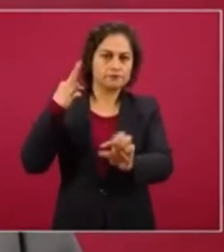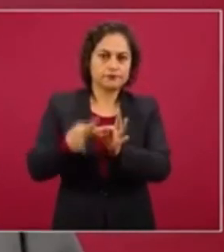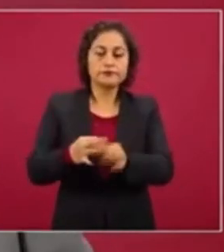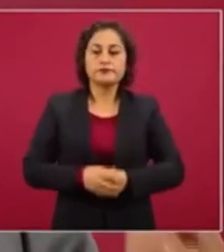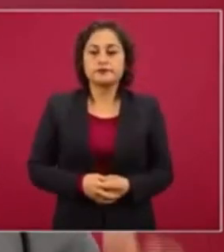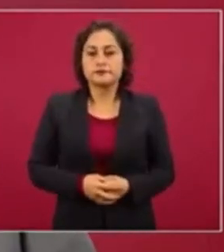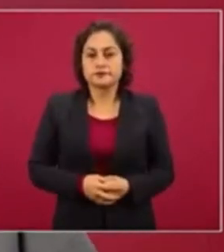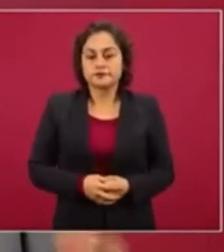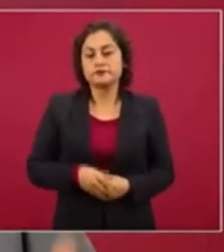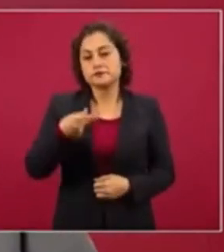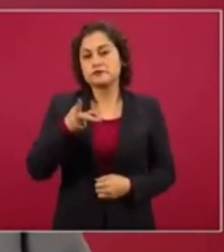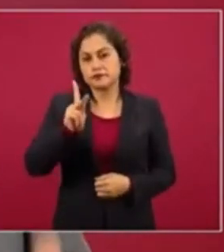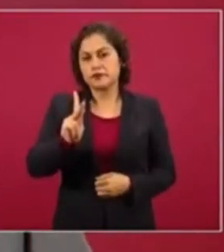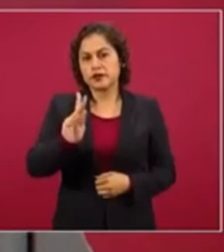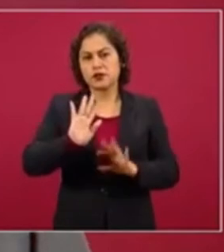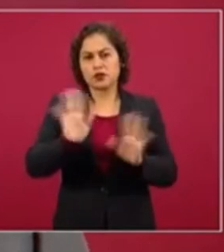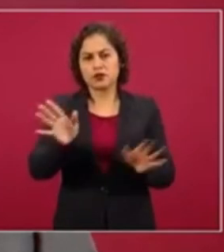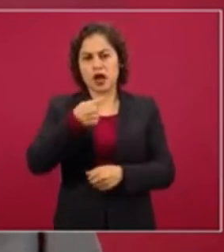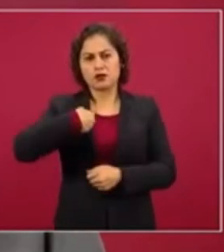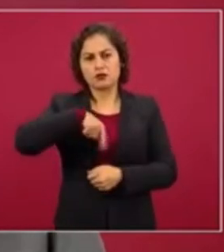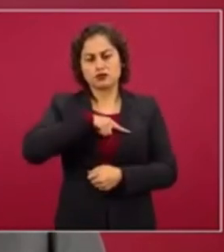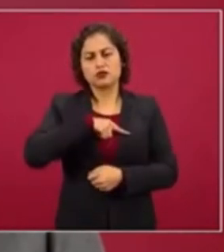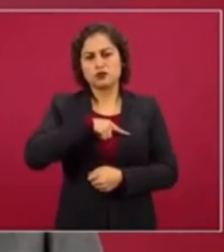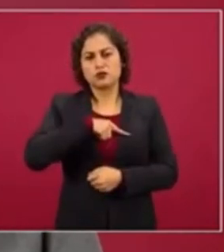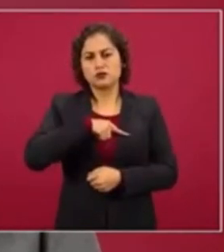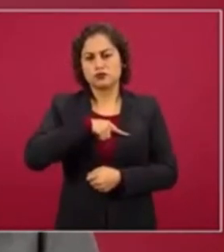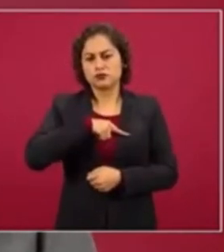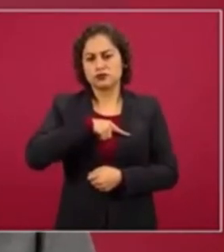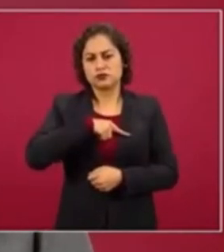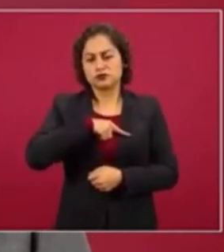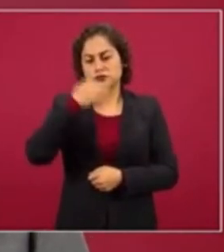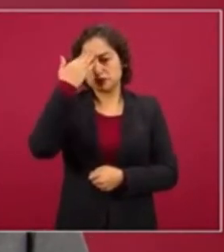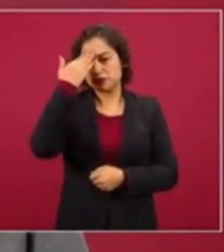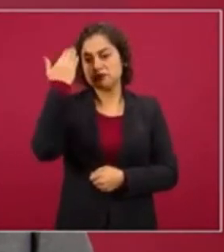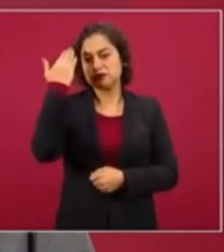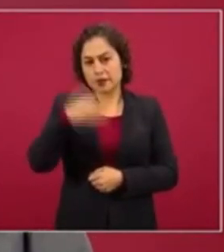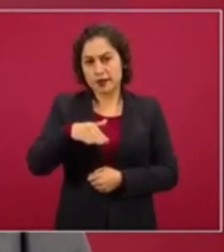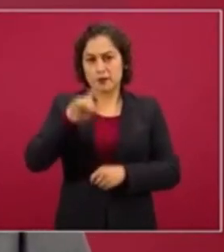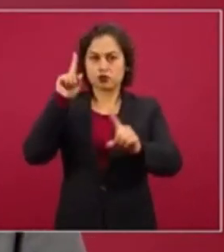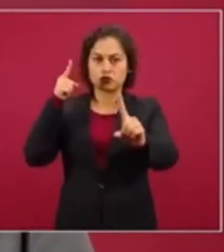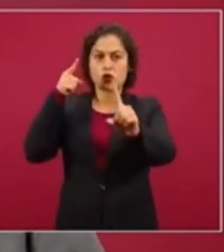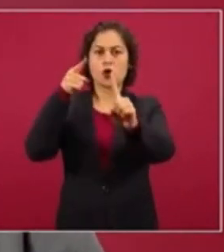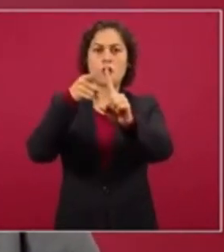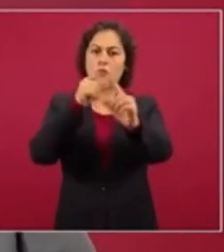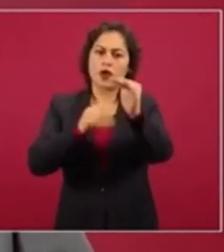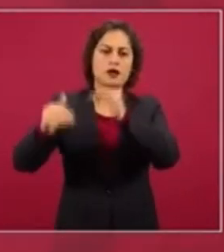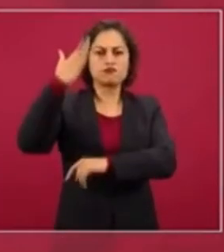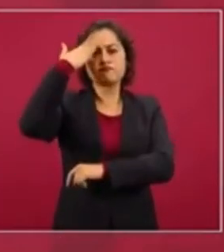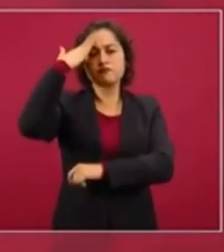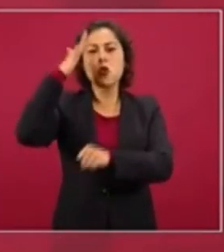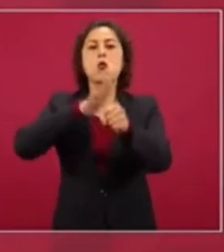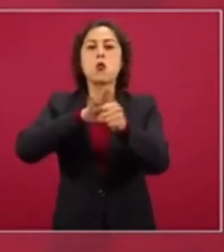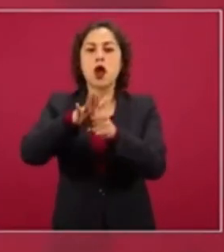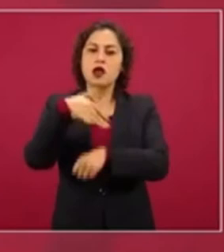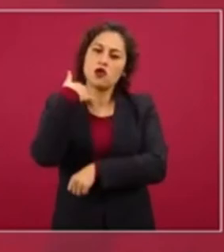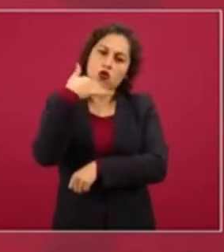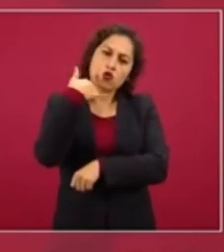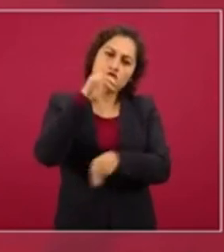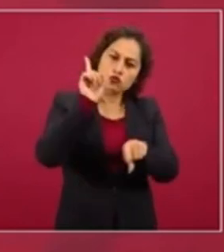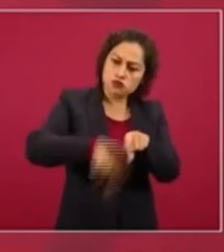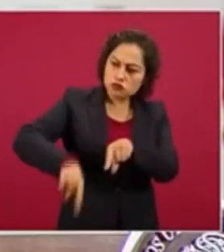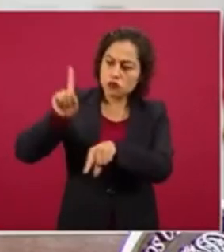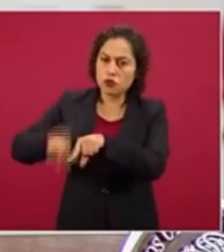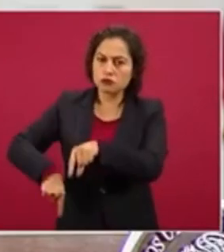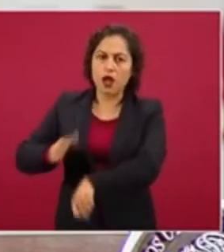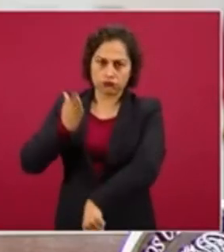pero ya sabemos que existe un objetivo superior, que es erradicar la corrupción, que no haya